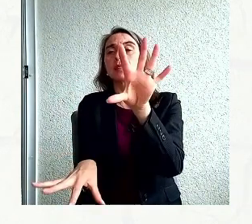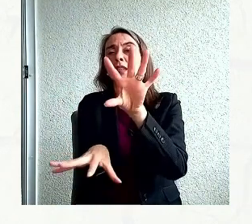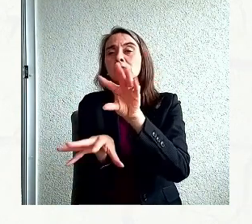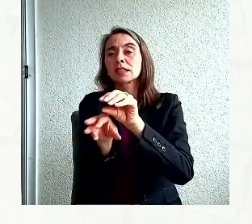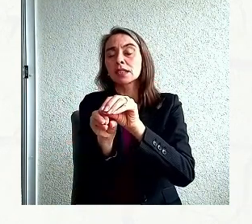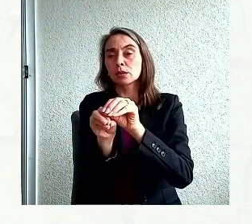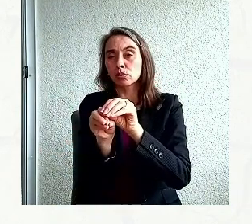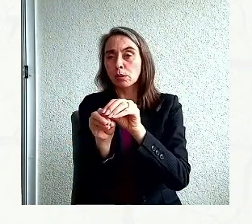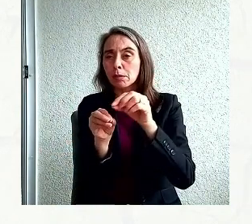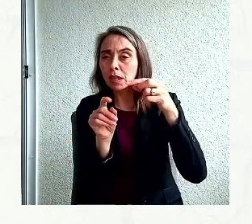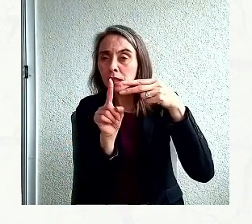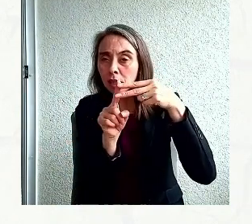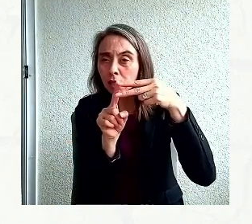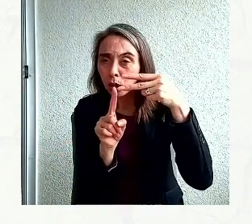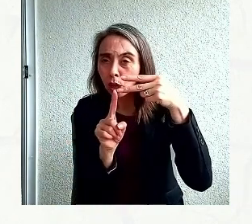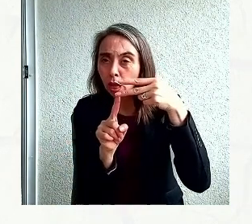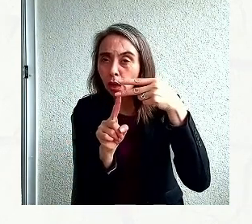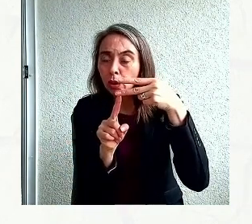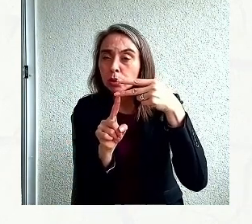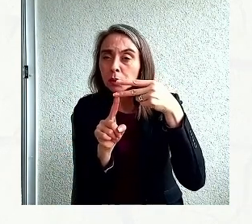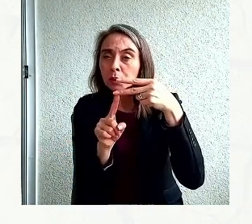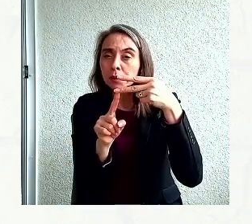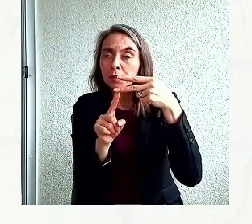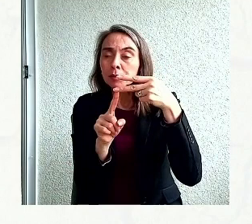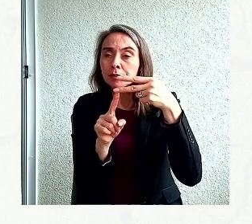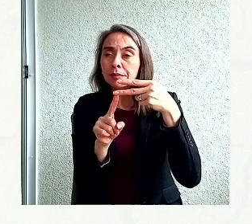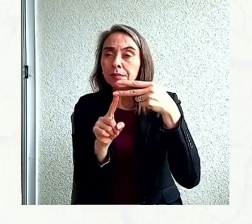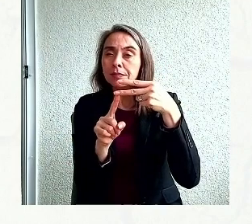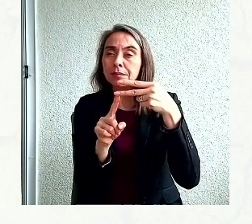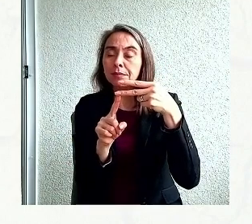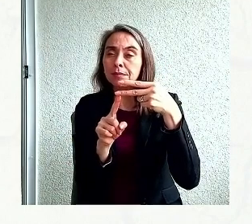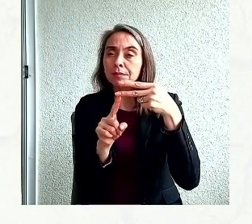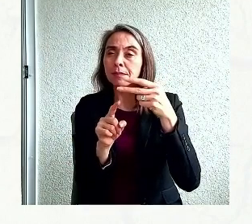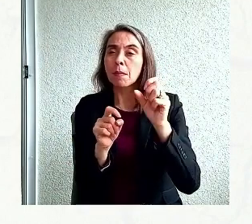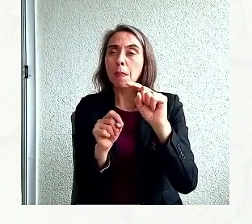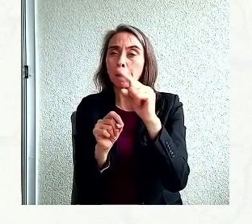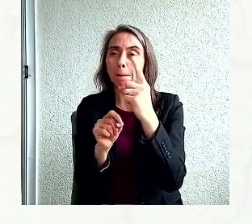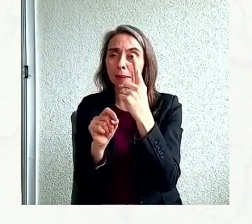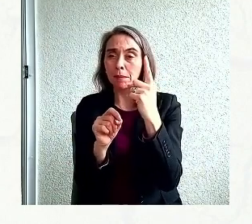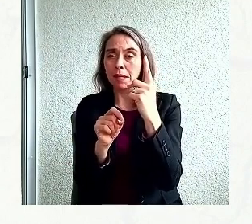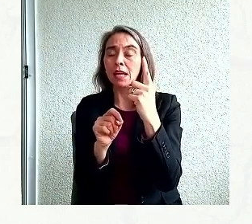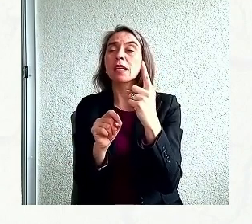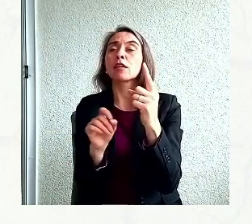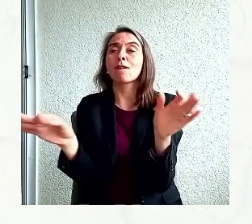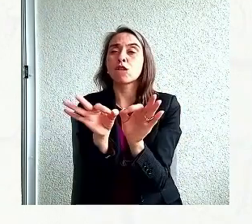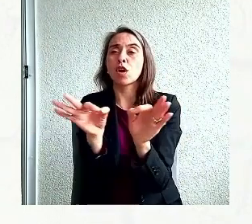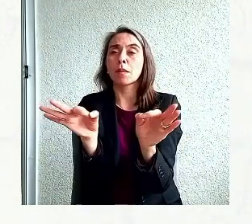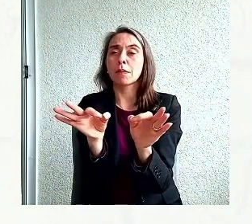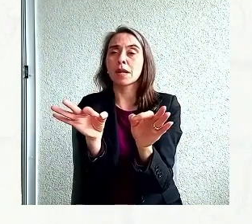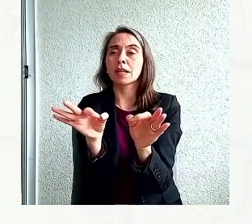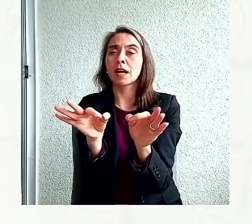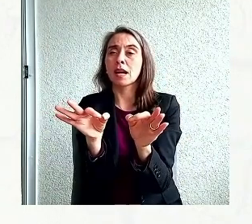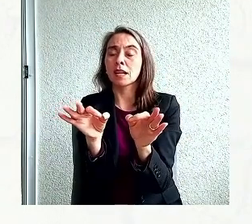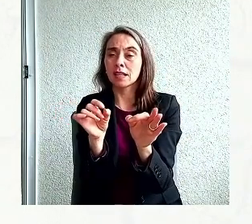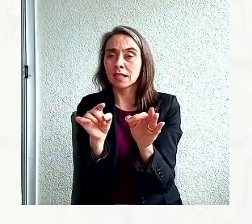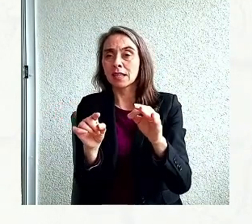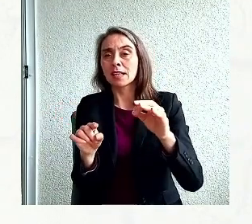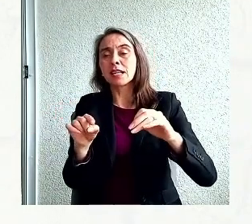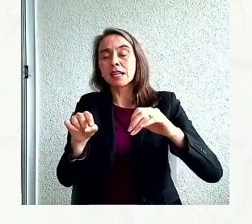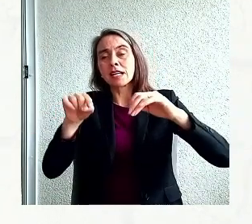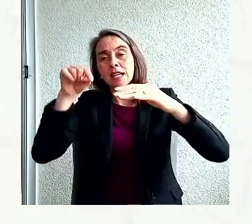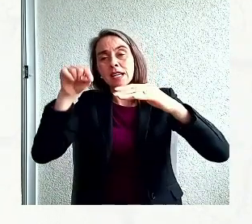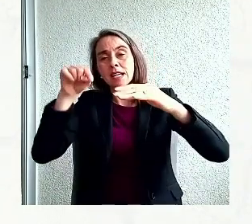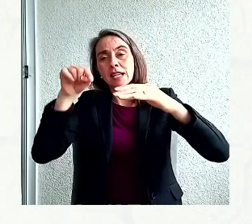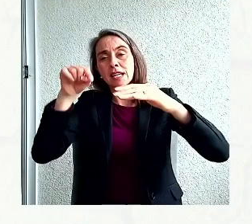la región de la corriente circumpolar, el Cabo de Horno. Esta corriente nosotros la considerábamos históricamente